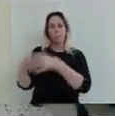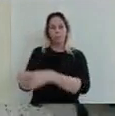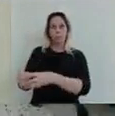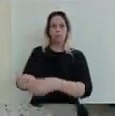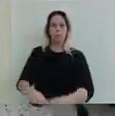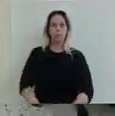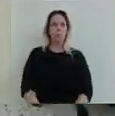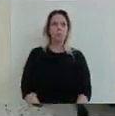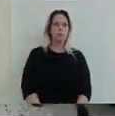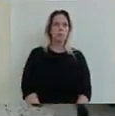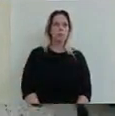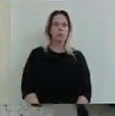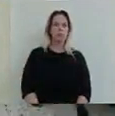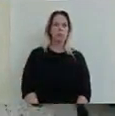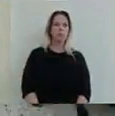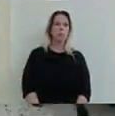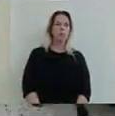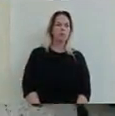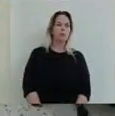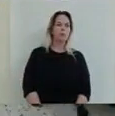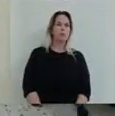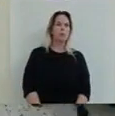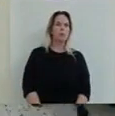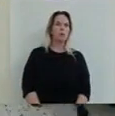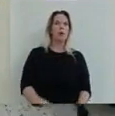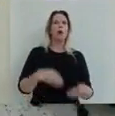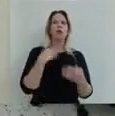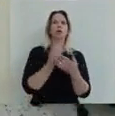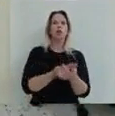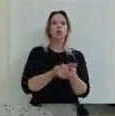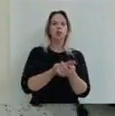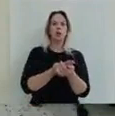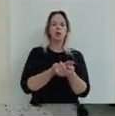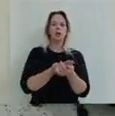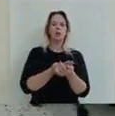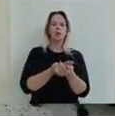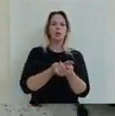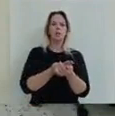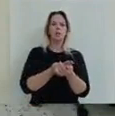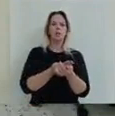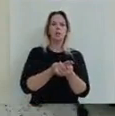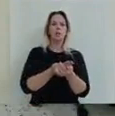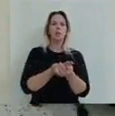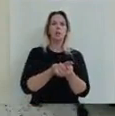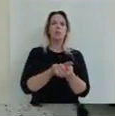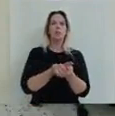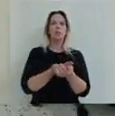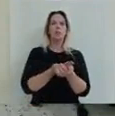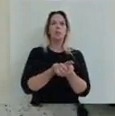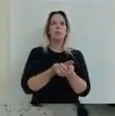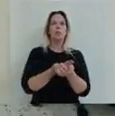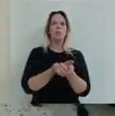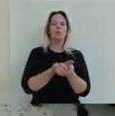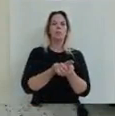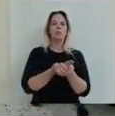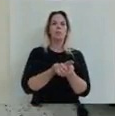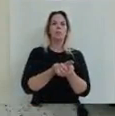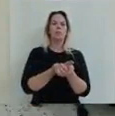Nota del señor Carlos Alvarado, juntando copia de la denuncia penal presentada contra la autoridad del Tribunal de Falta y dos inspectores de